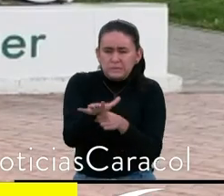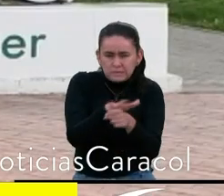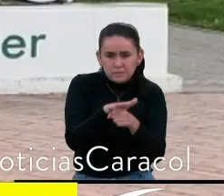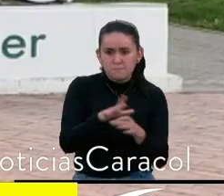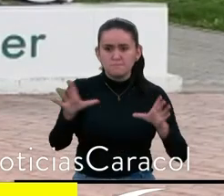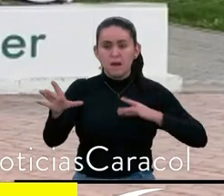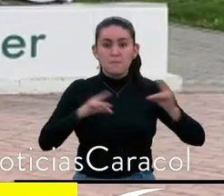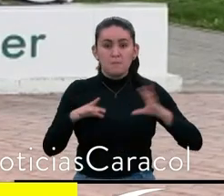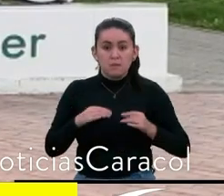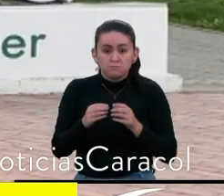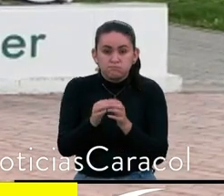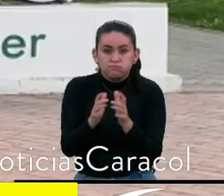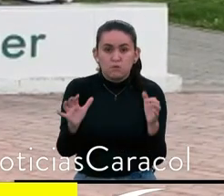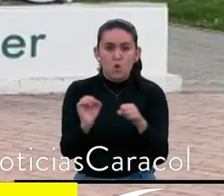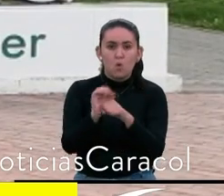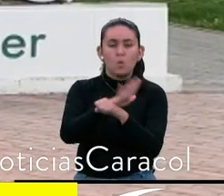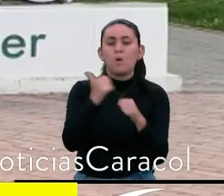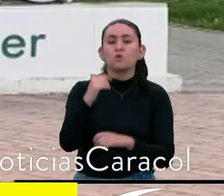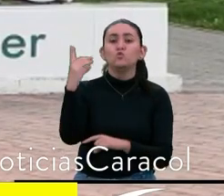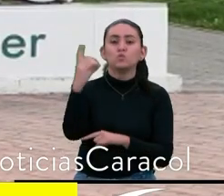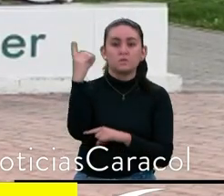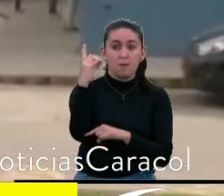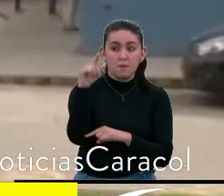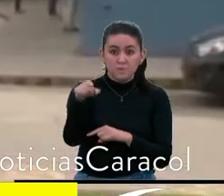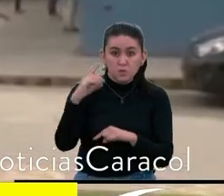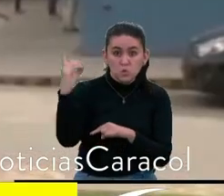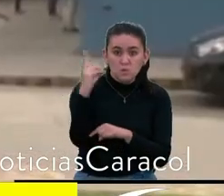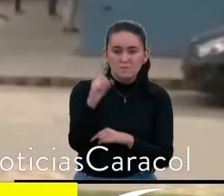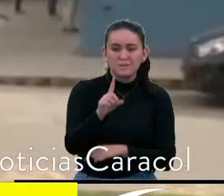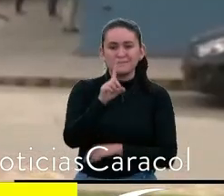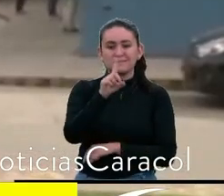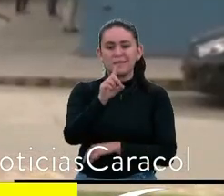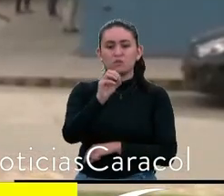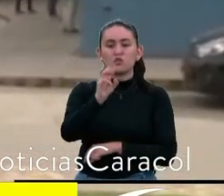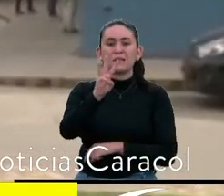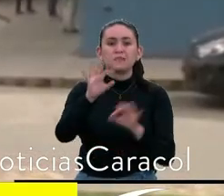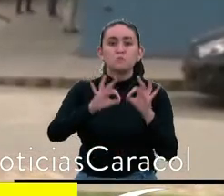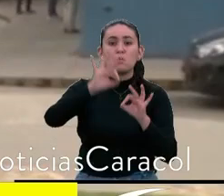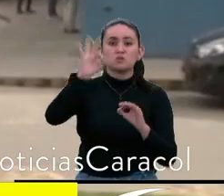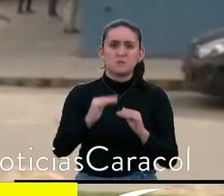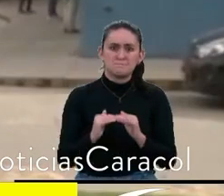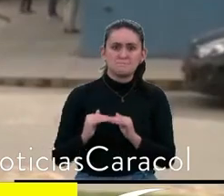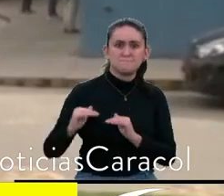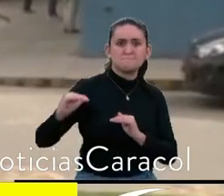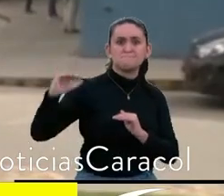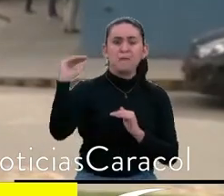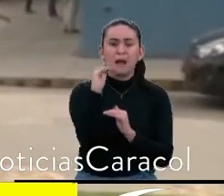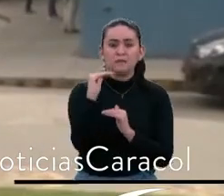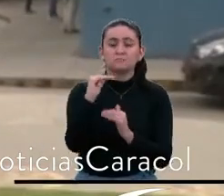de contagios de coronavirus es Duitama, que con el 103% de ocupación UCI debió entrar en calamidad pública.